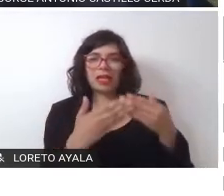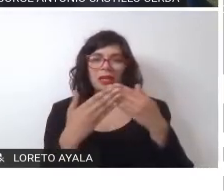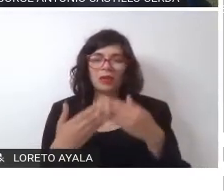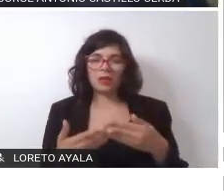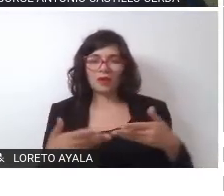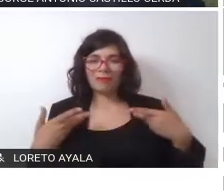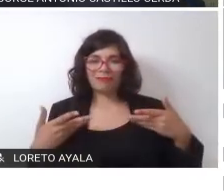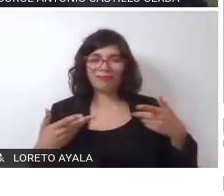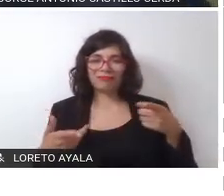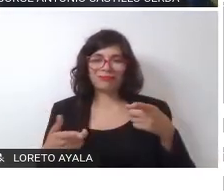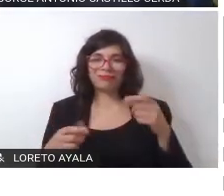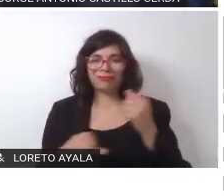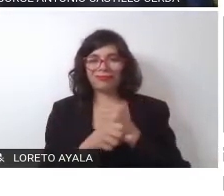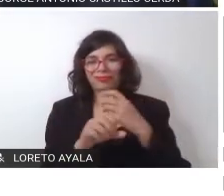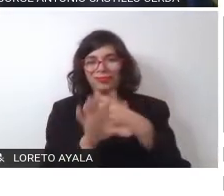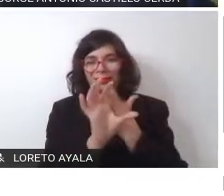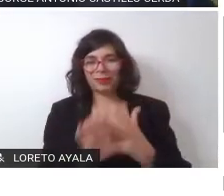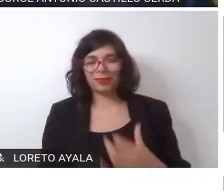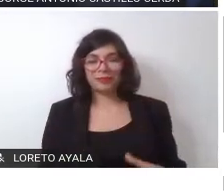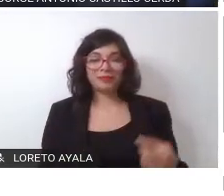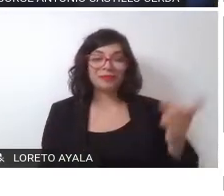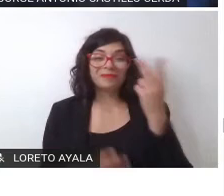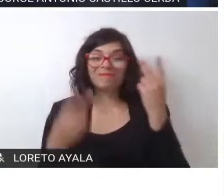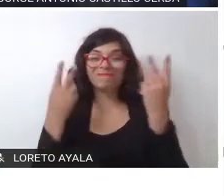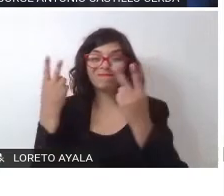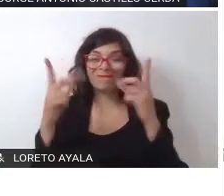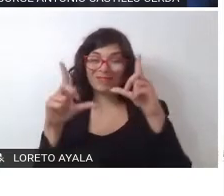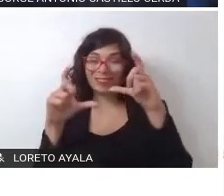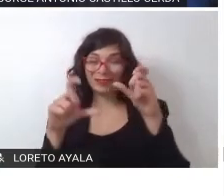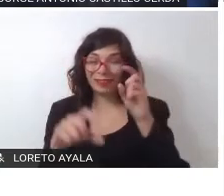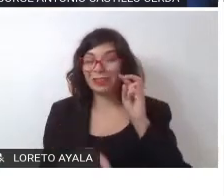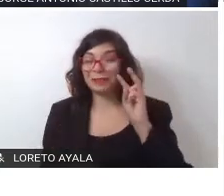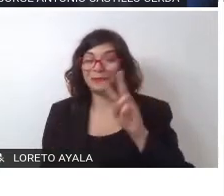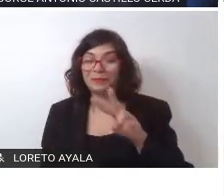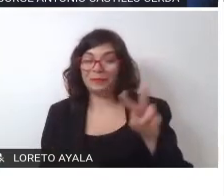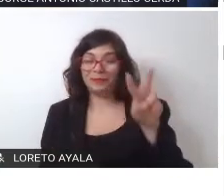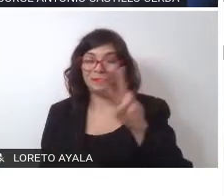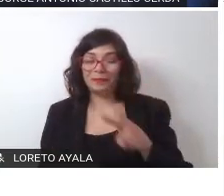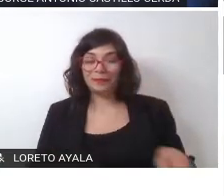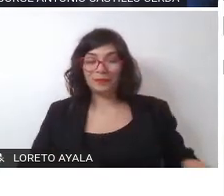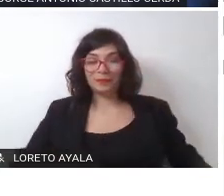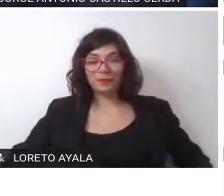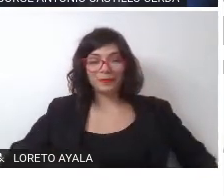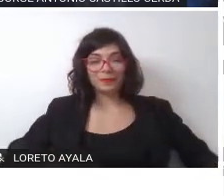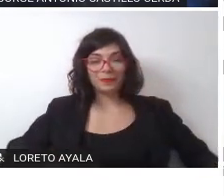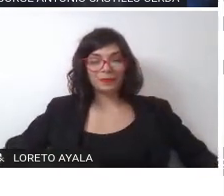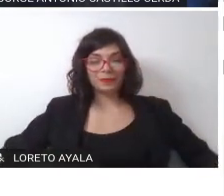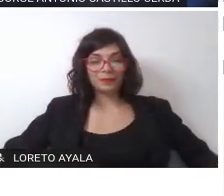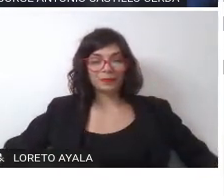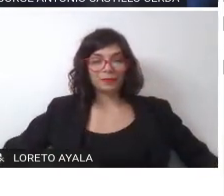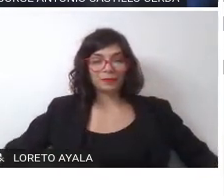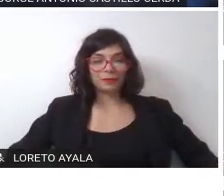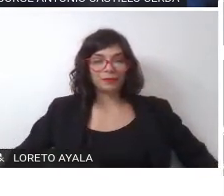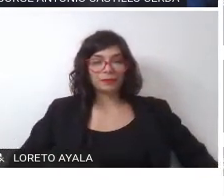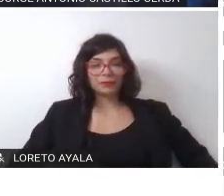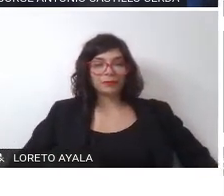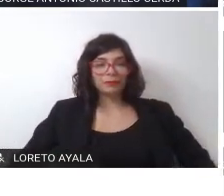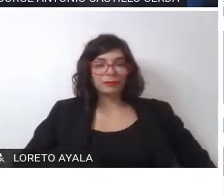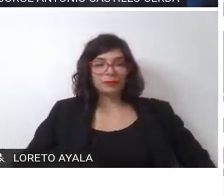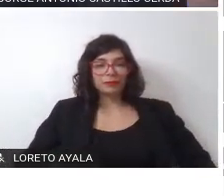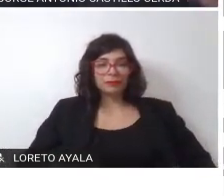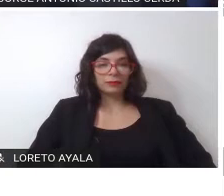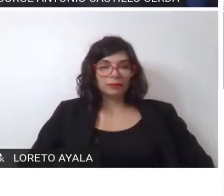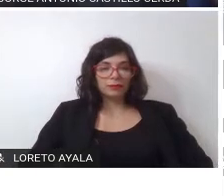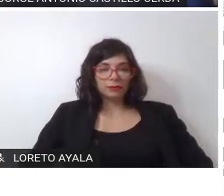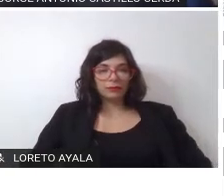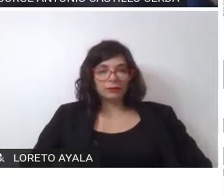estas vías, ¿ya? Estas fotos que les muestro tienen que ver con los trabajos en base a proyecto que como